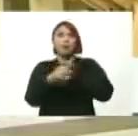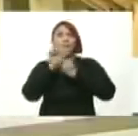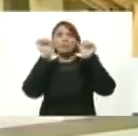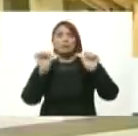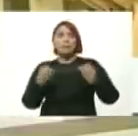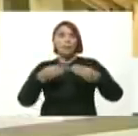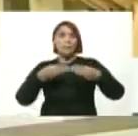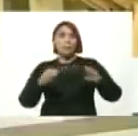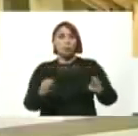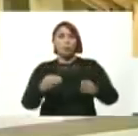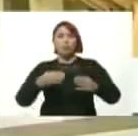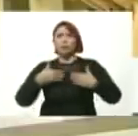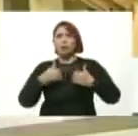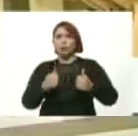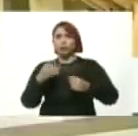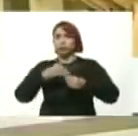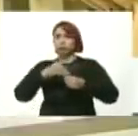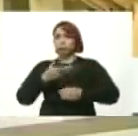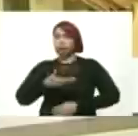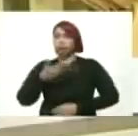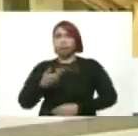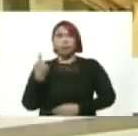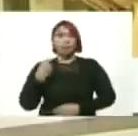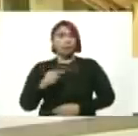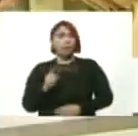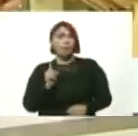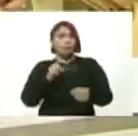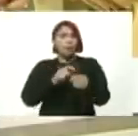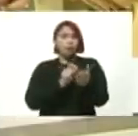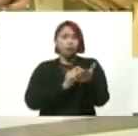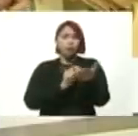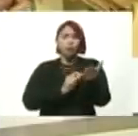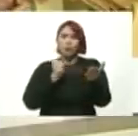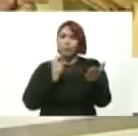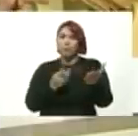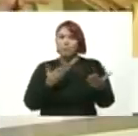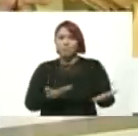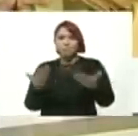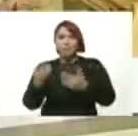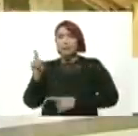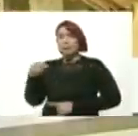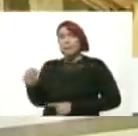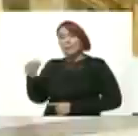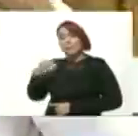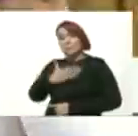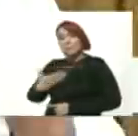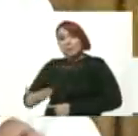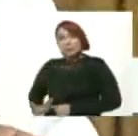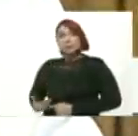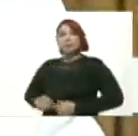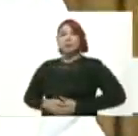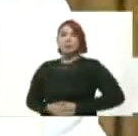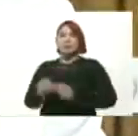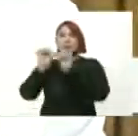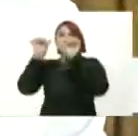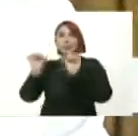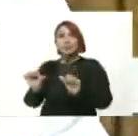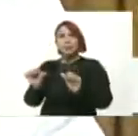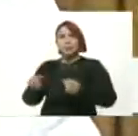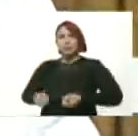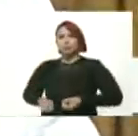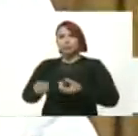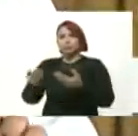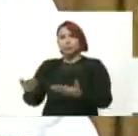dato importante vamos a tenerlo aquí anotado adelante además de eso presidente del sistema de asignación